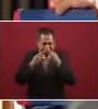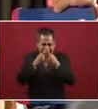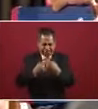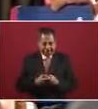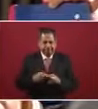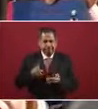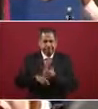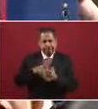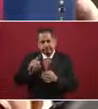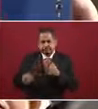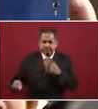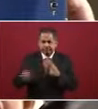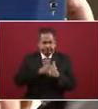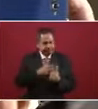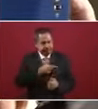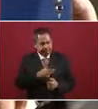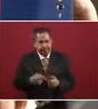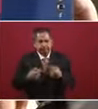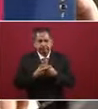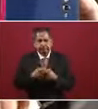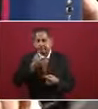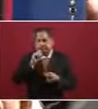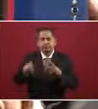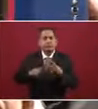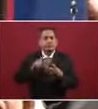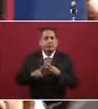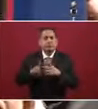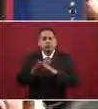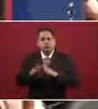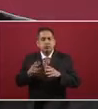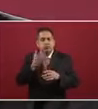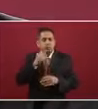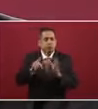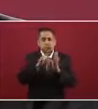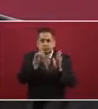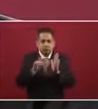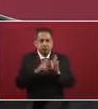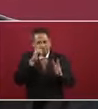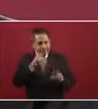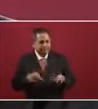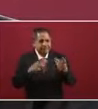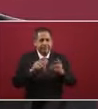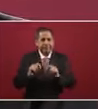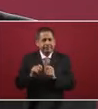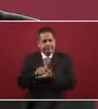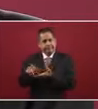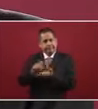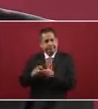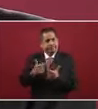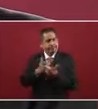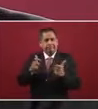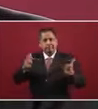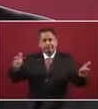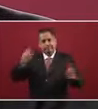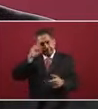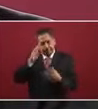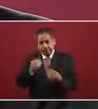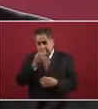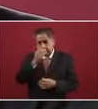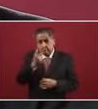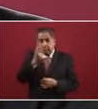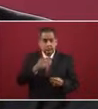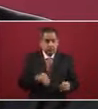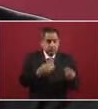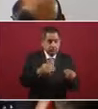que usted dice, que primero los pobres. También está atacando a la gente que no tiene locales para vender. Tapachula ha crecido muchísimo y solamente tiene dos